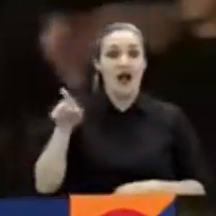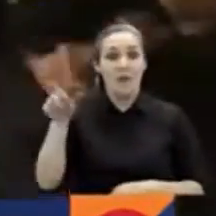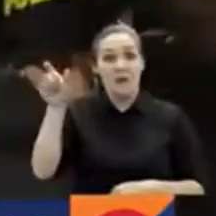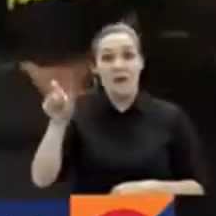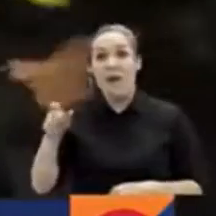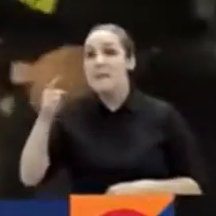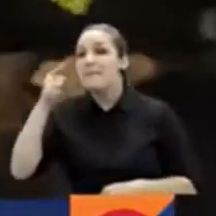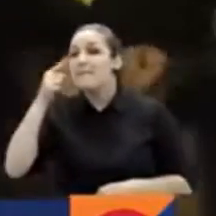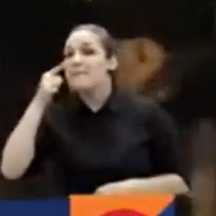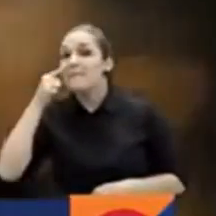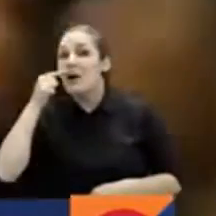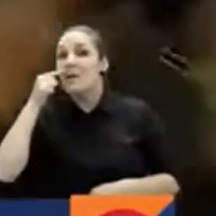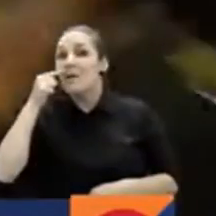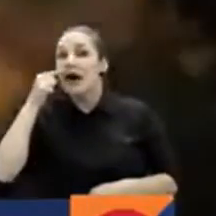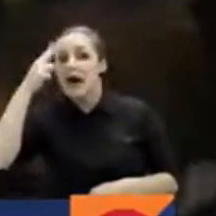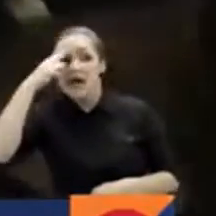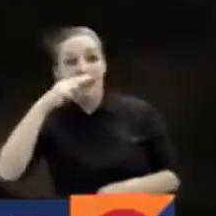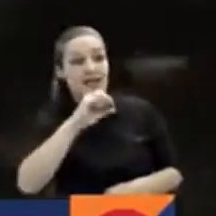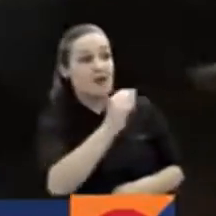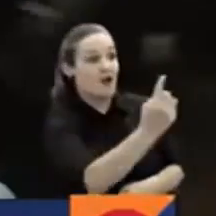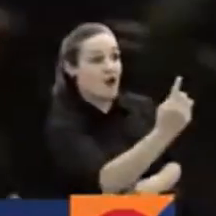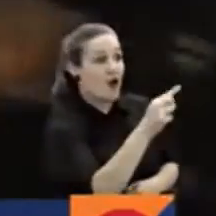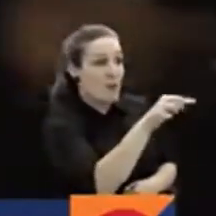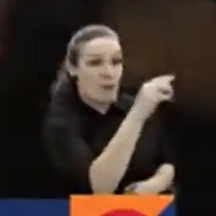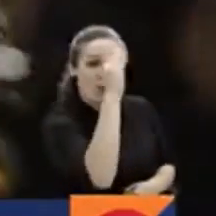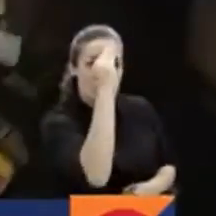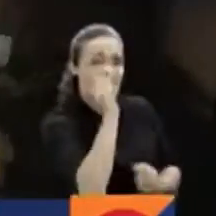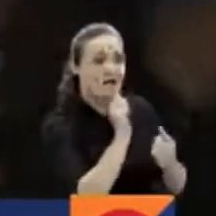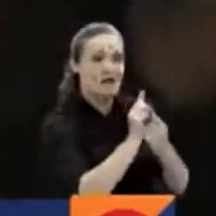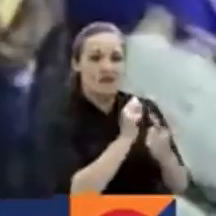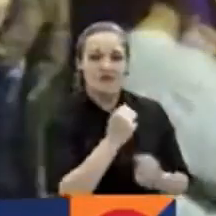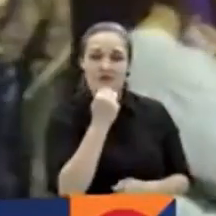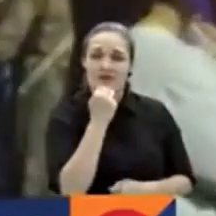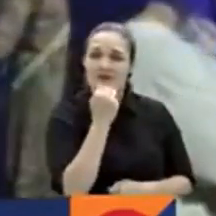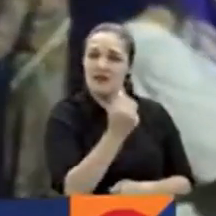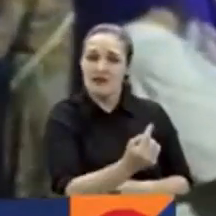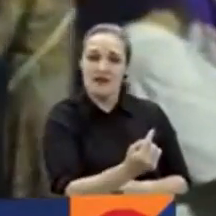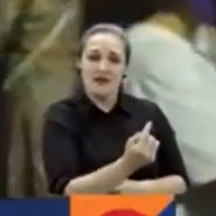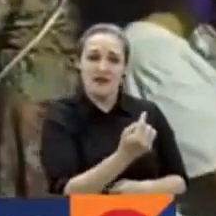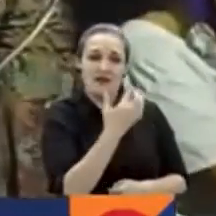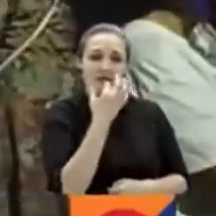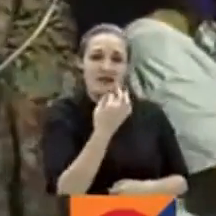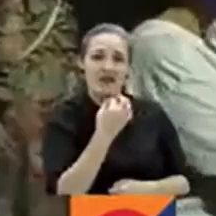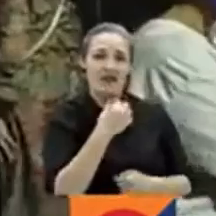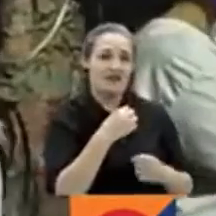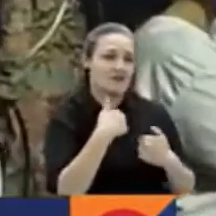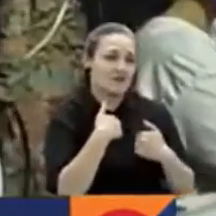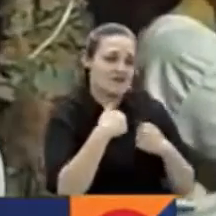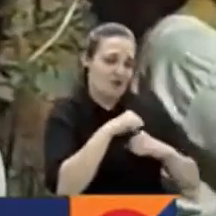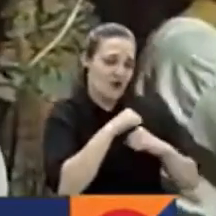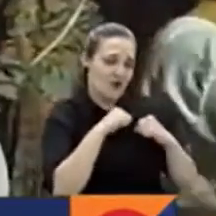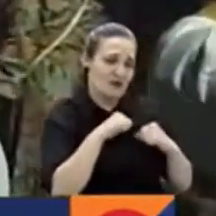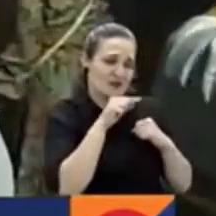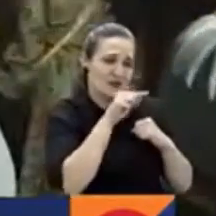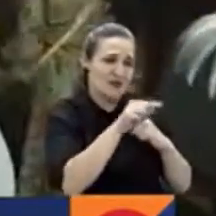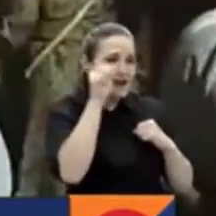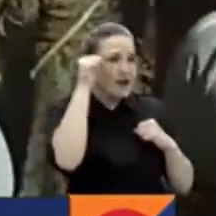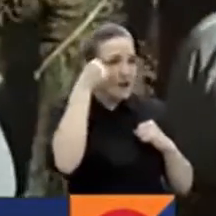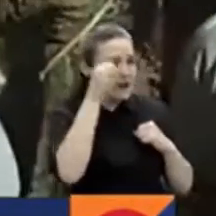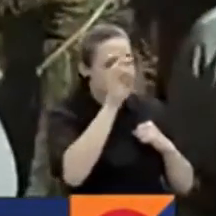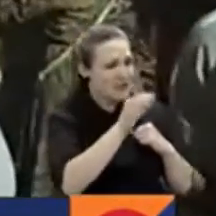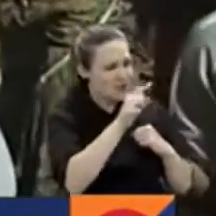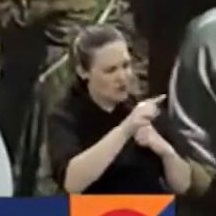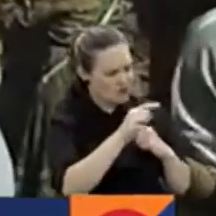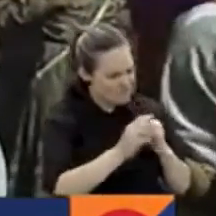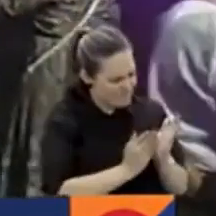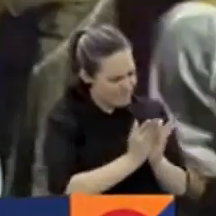padre al reencontrarse con su hijo liberado. Solo le digo que Dios me lo ha guardado y que por siempre lo guardará y no hay que rendirse, papá.